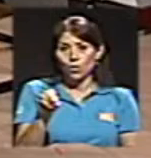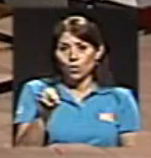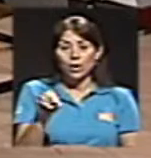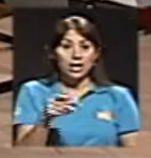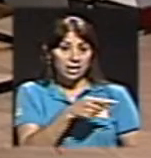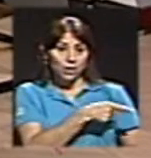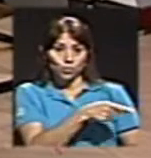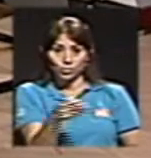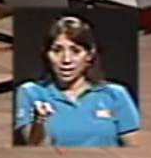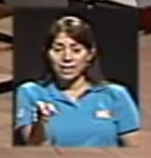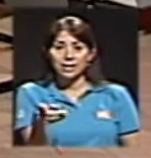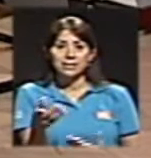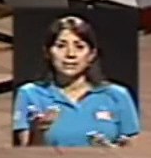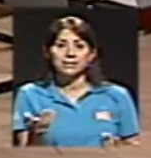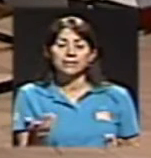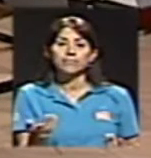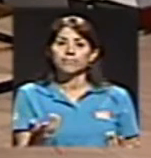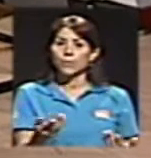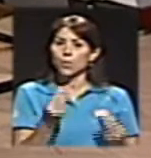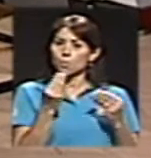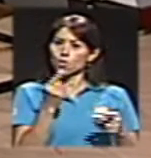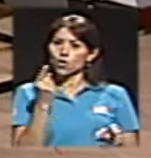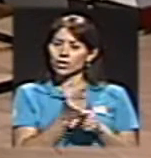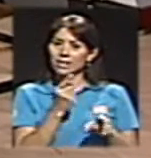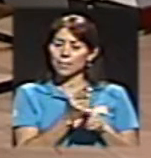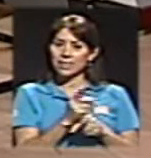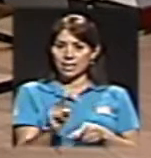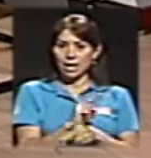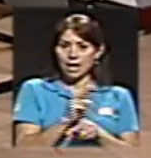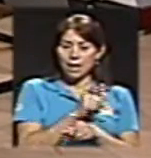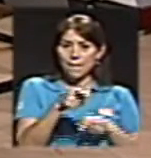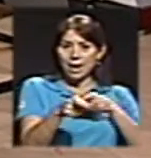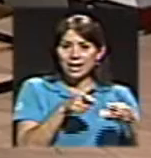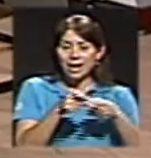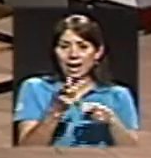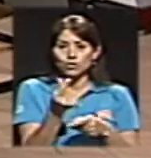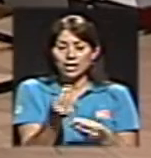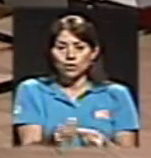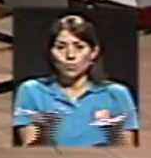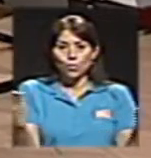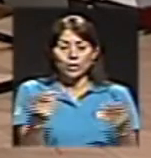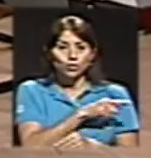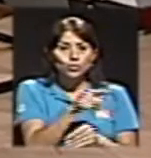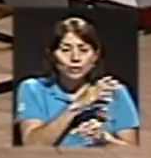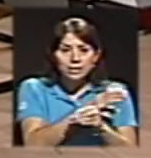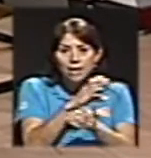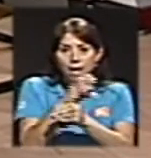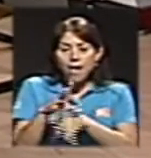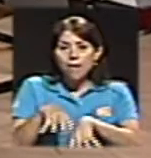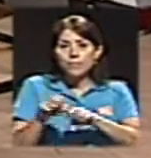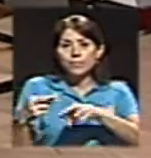ustedes manejan muy correctamente los dineros públicos que están a su cargo.